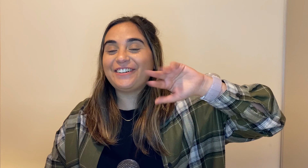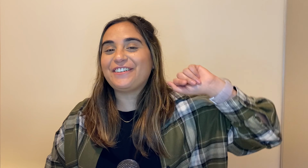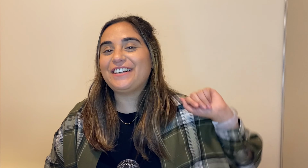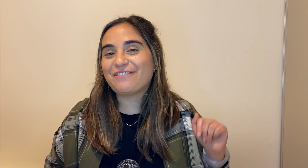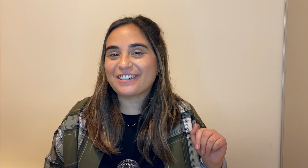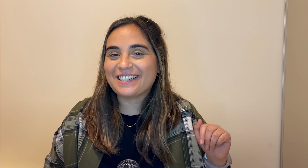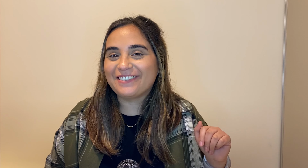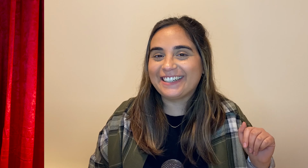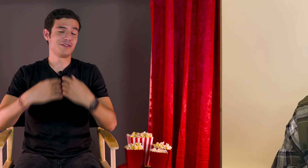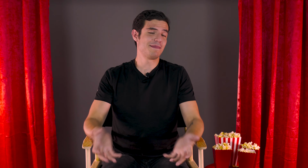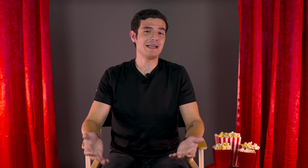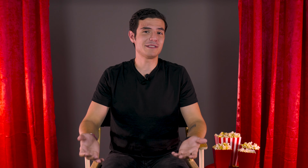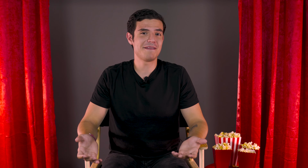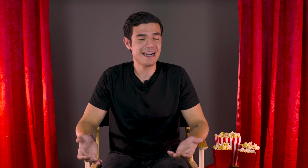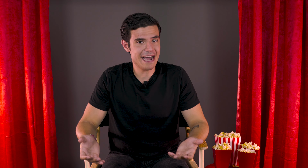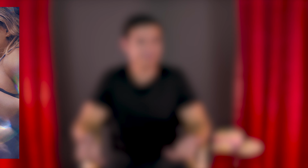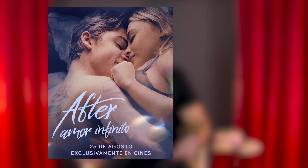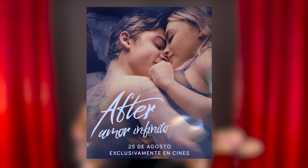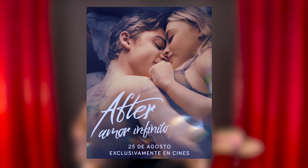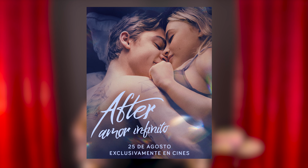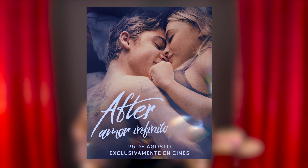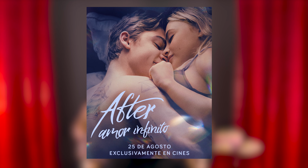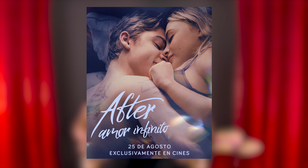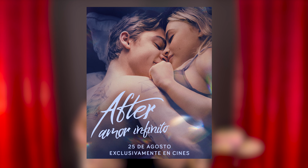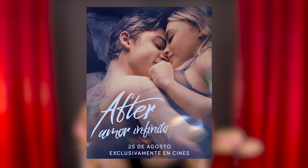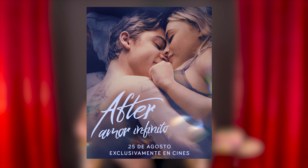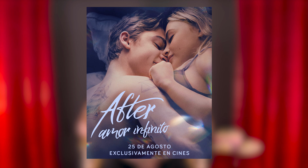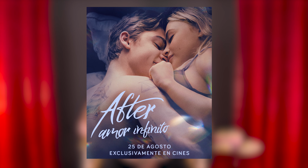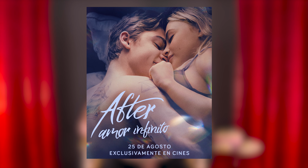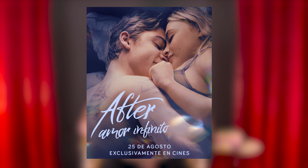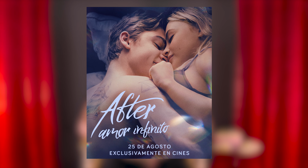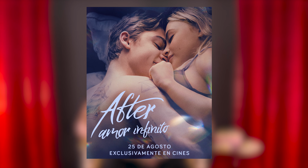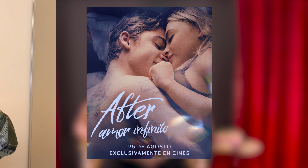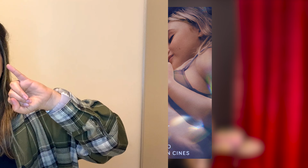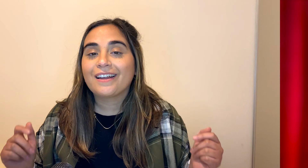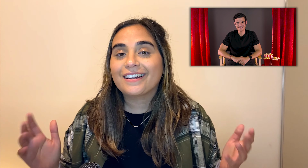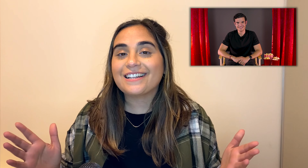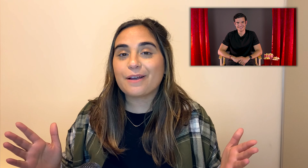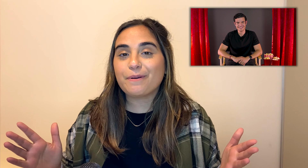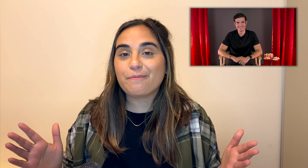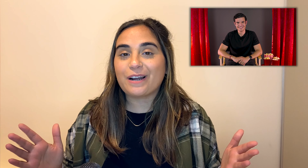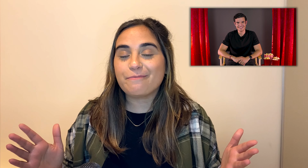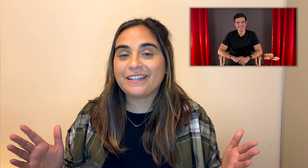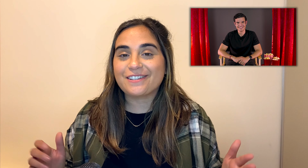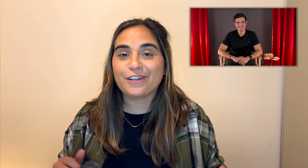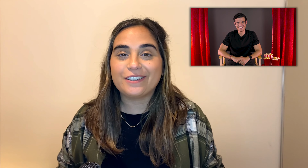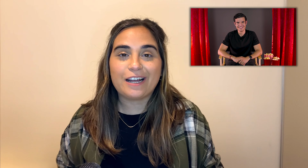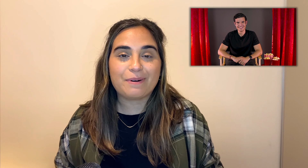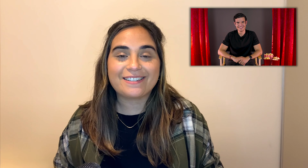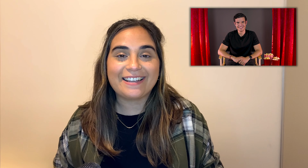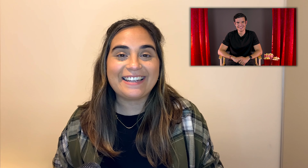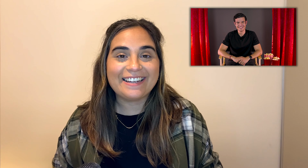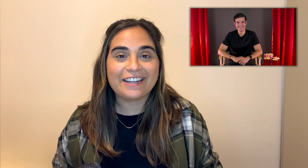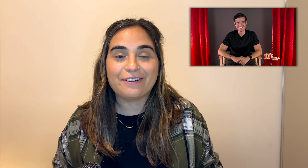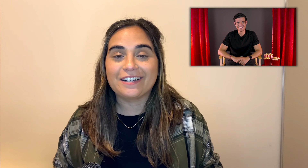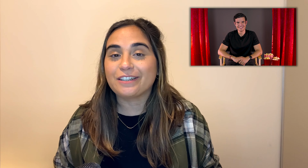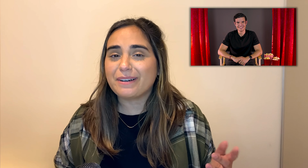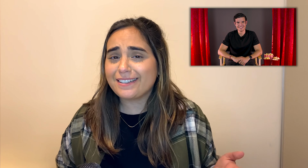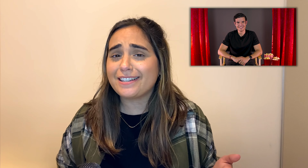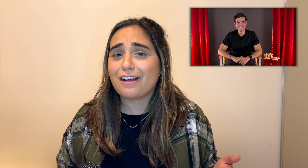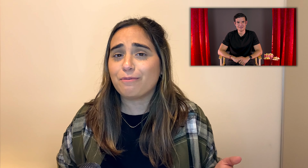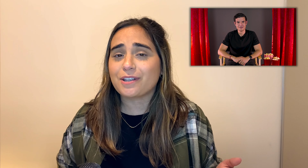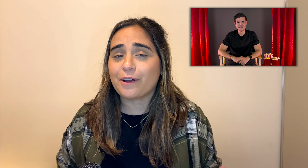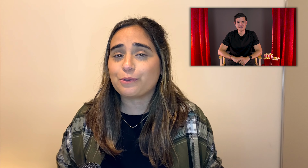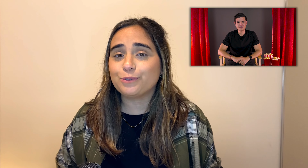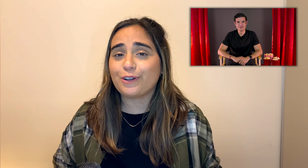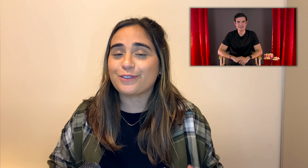Chao, nos vemos la próxima. Los invitamos a ver After Amor Infinito próximamente en cine. Gracias Pepe por la invitación, la pasé increíble. ¿Te